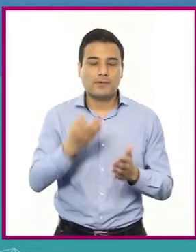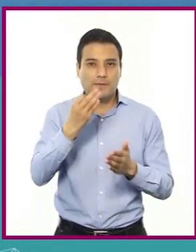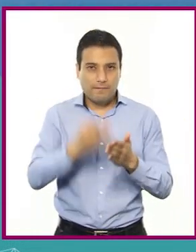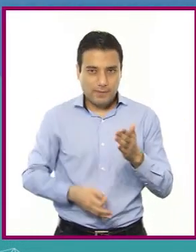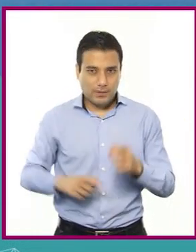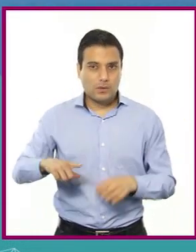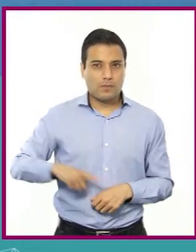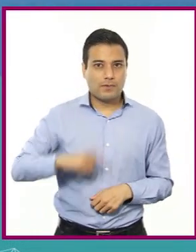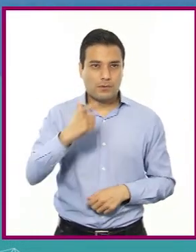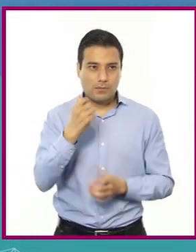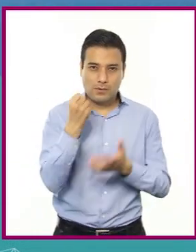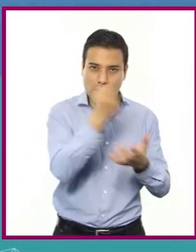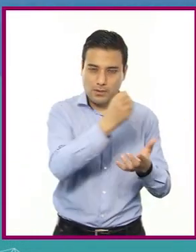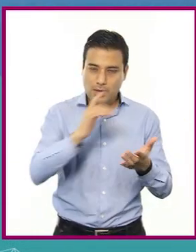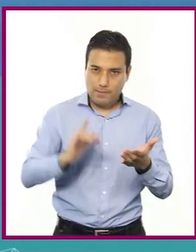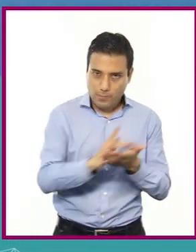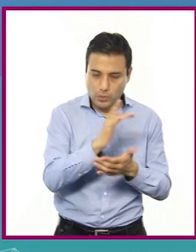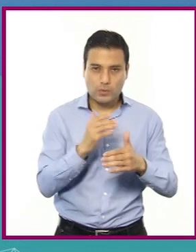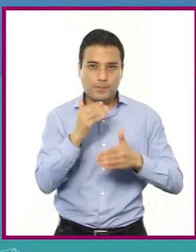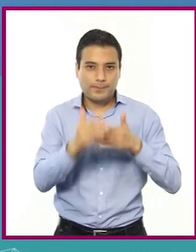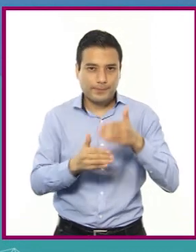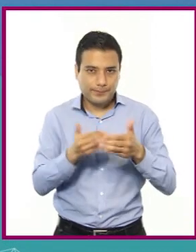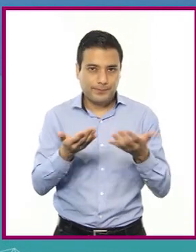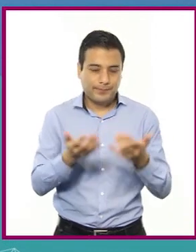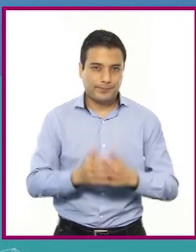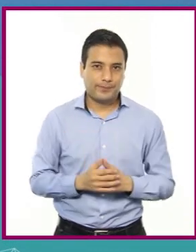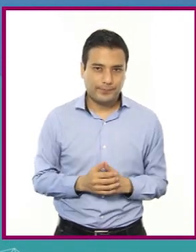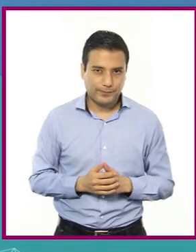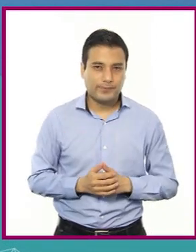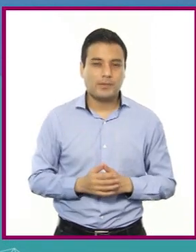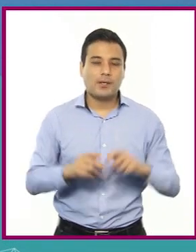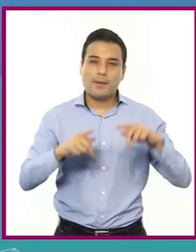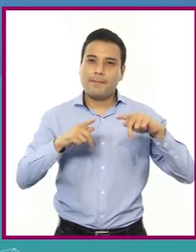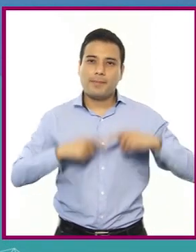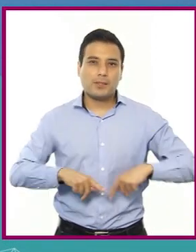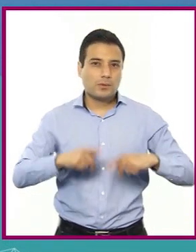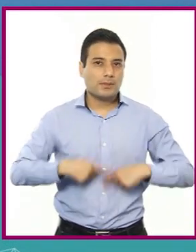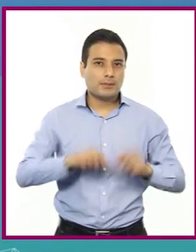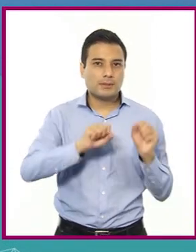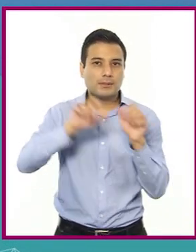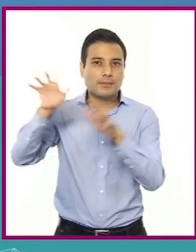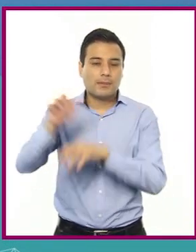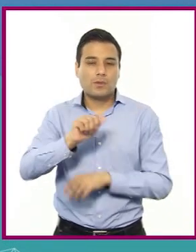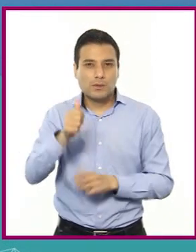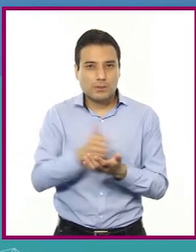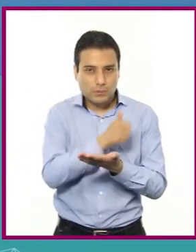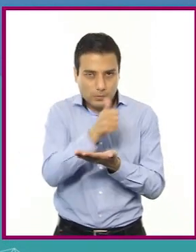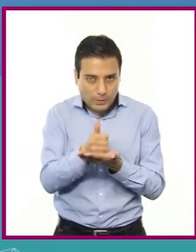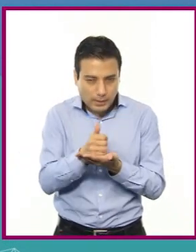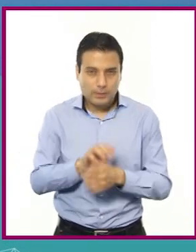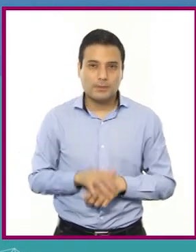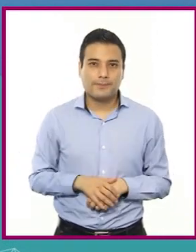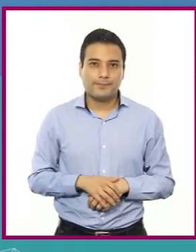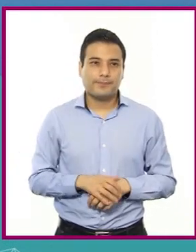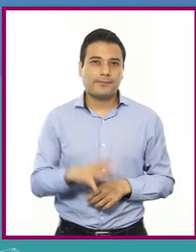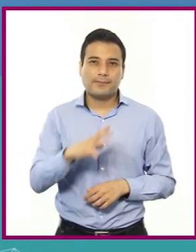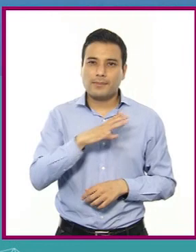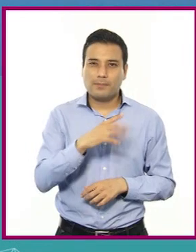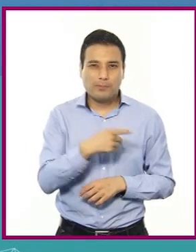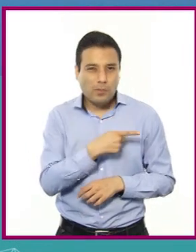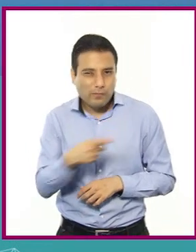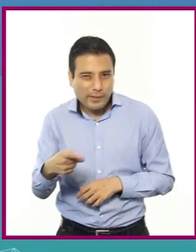del campo, dependencia alimentaria, migración a las ciudades, desigualdad social